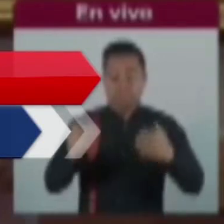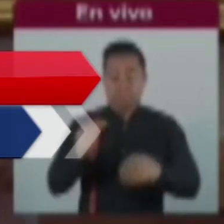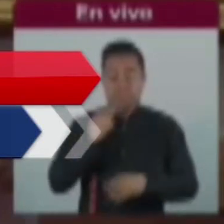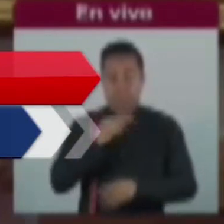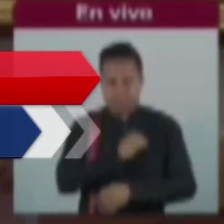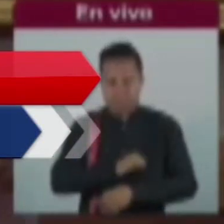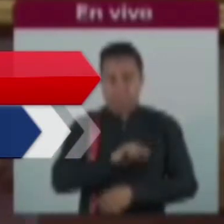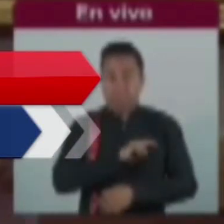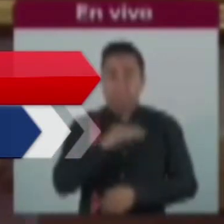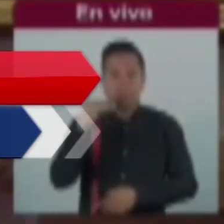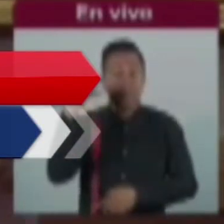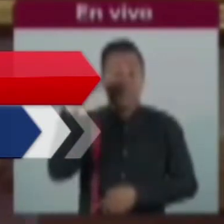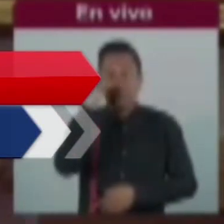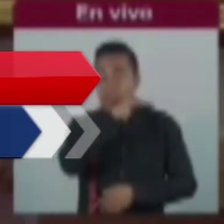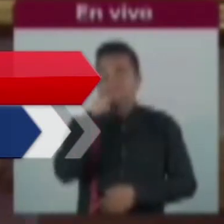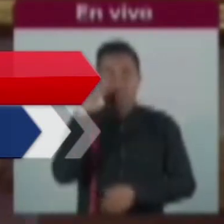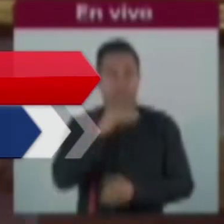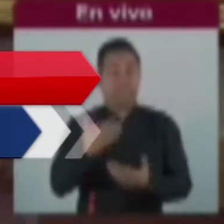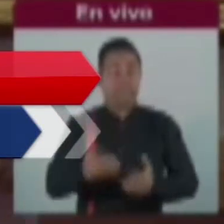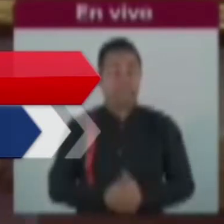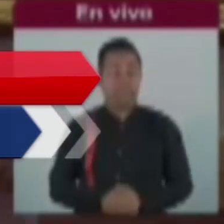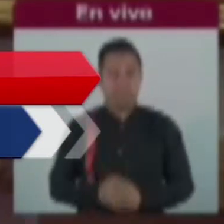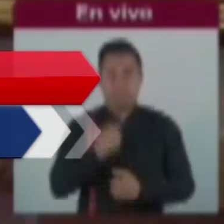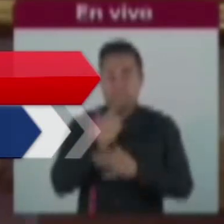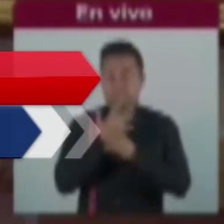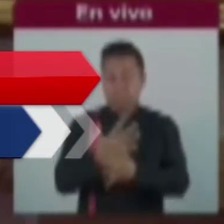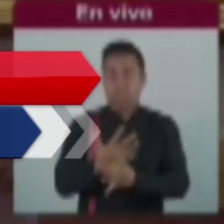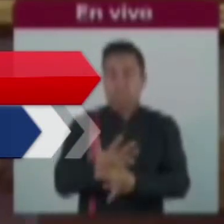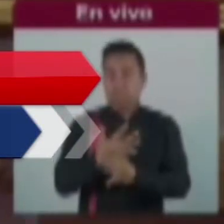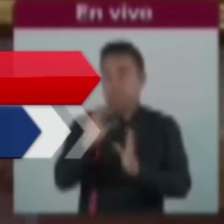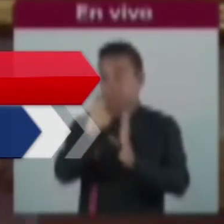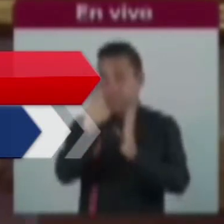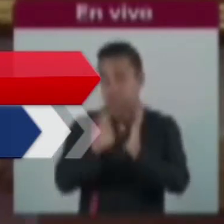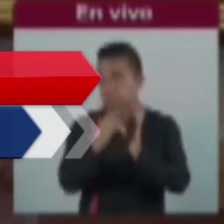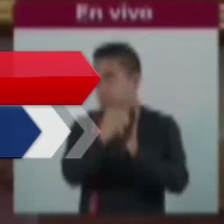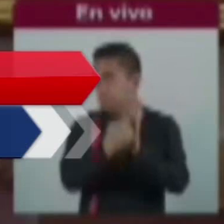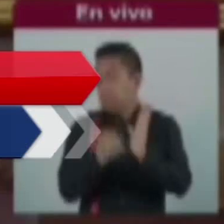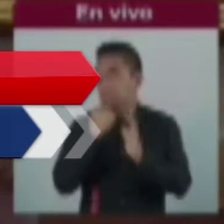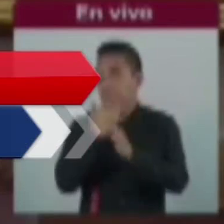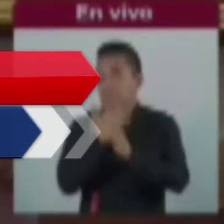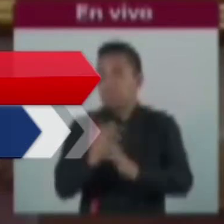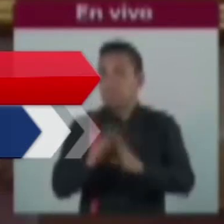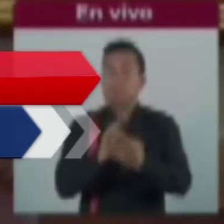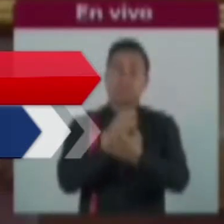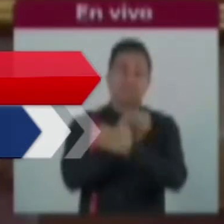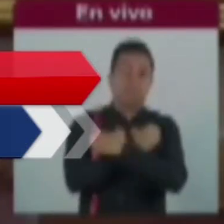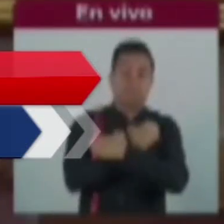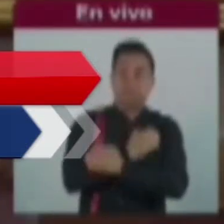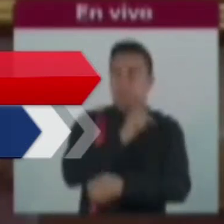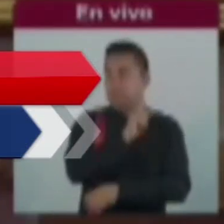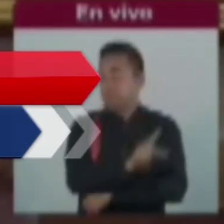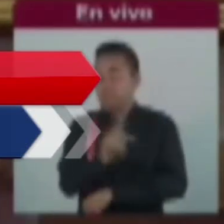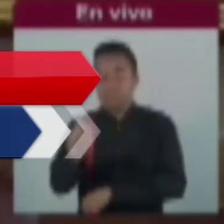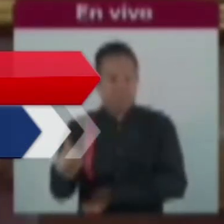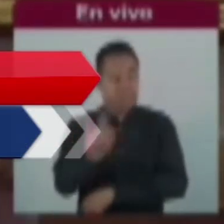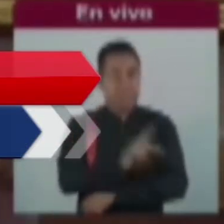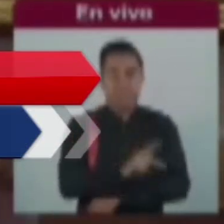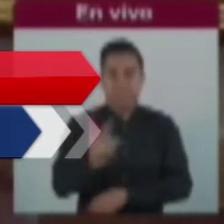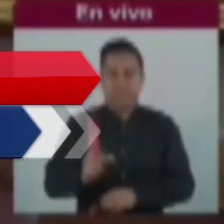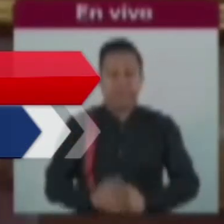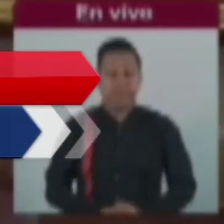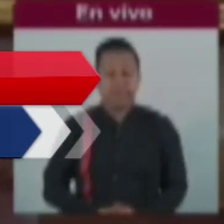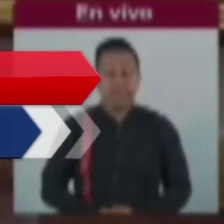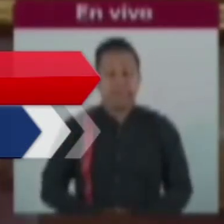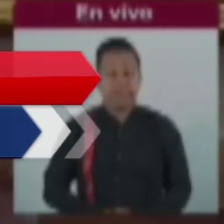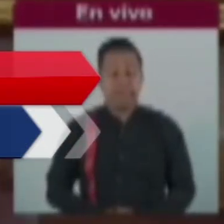8 regiones del estado y, bueno, incluidas las más rezagadas. Esta es una importante declaración, aunque